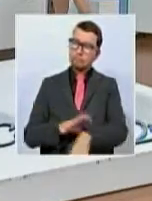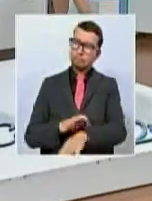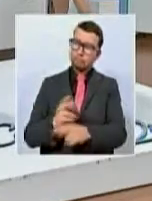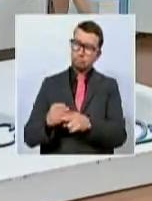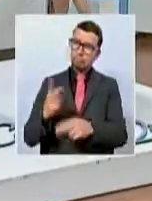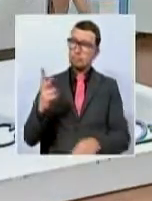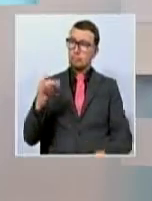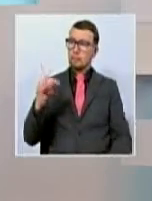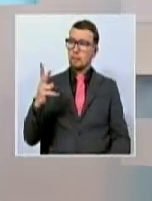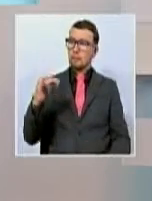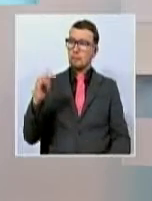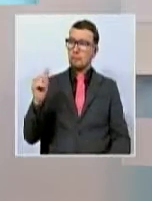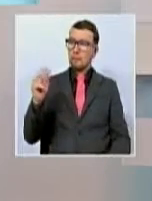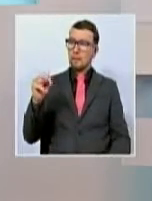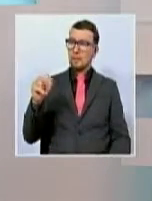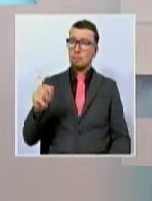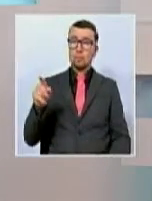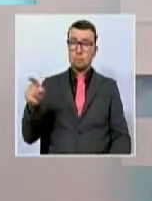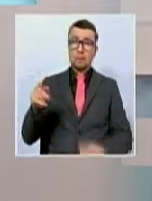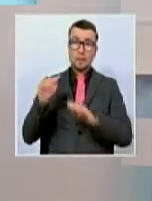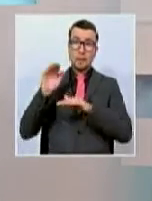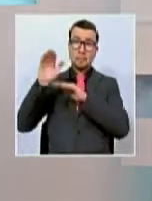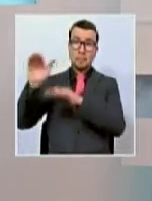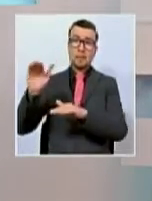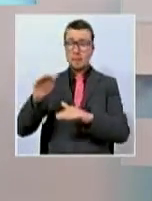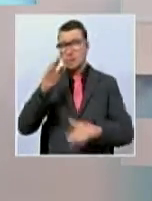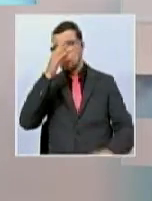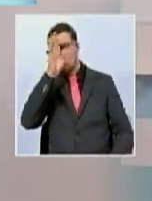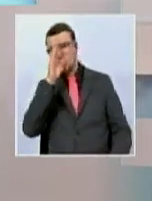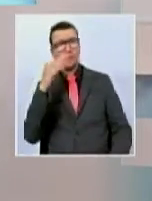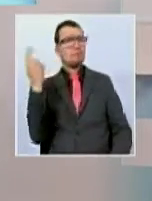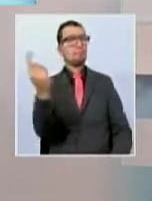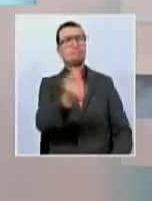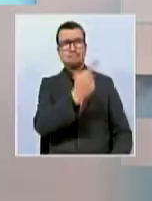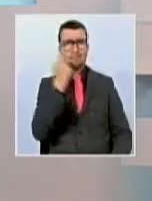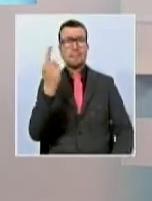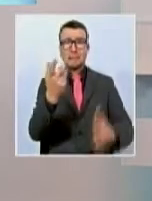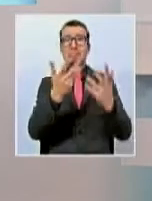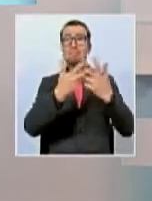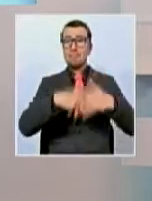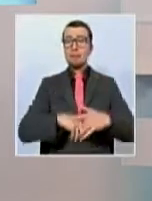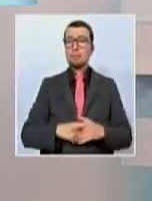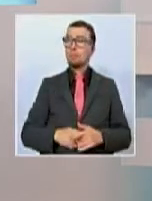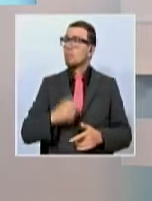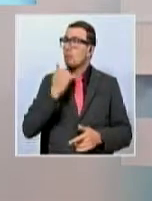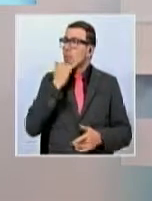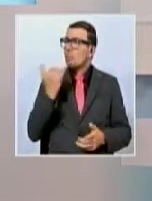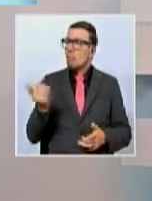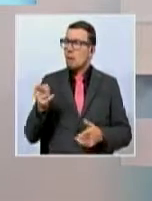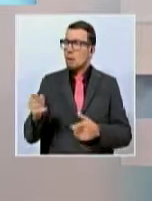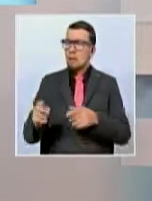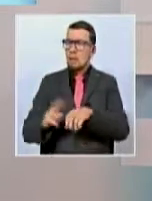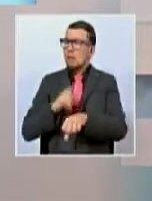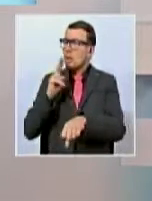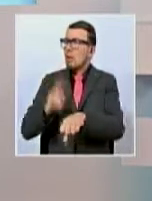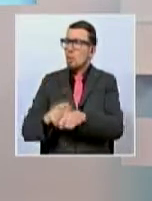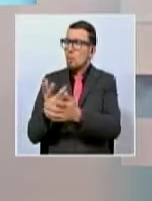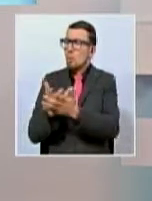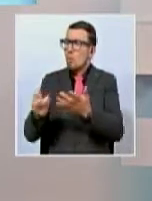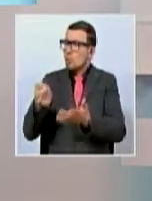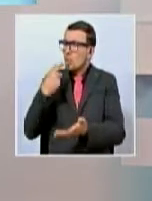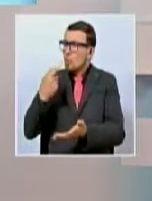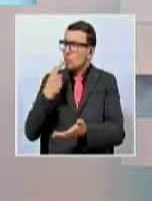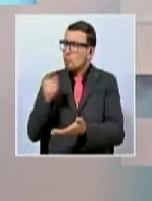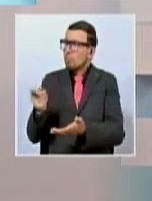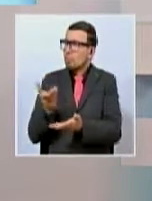usted representa las inquietudes de muchas empresas. ¿Qué es lo que está pasando con el naturismo? ¿Cuál es la cruda realidad o la